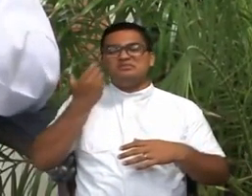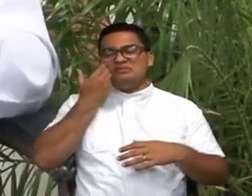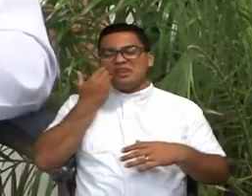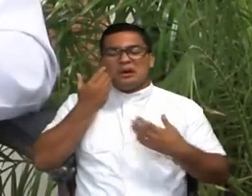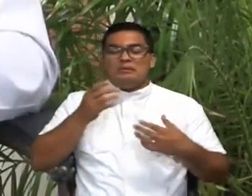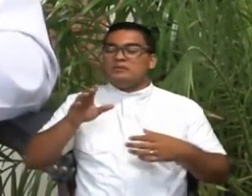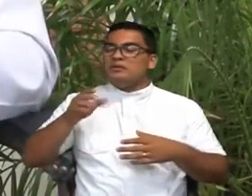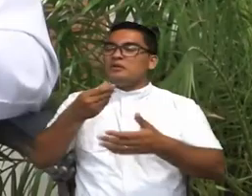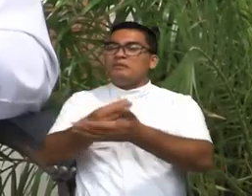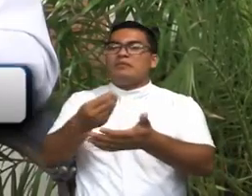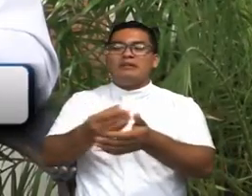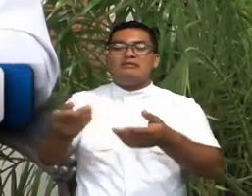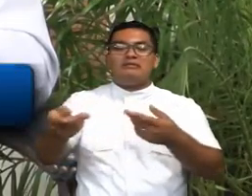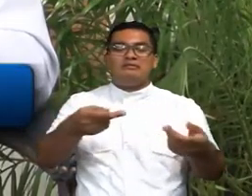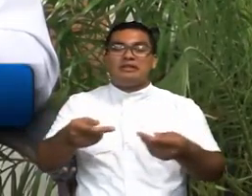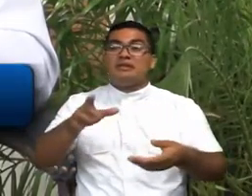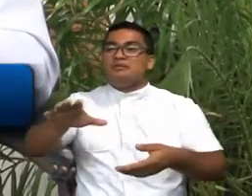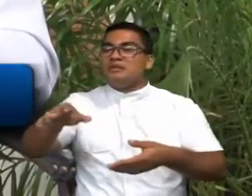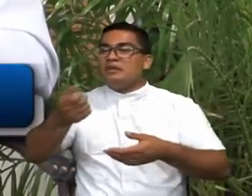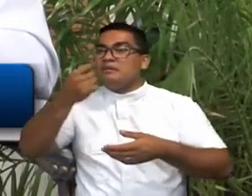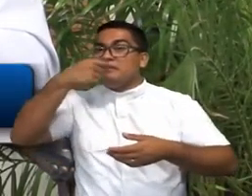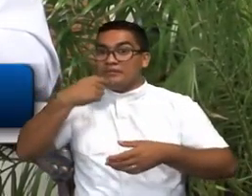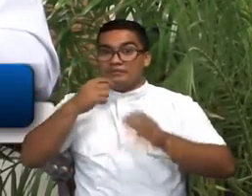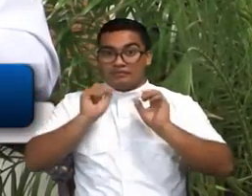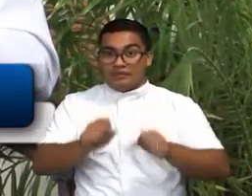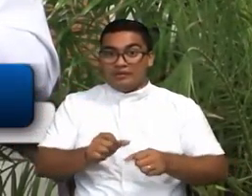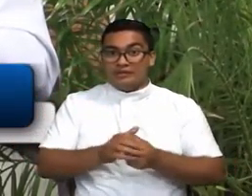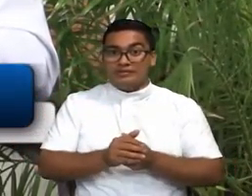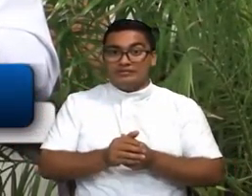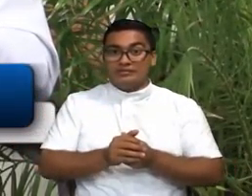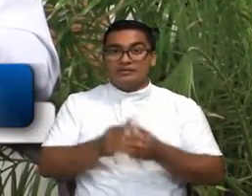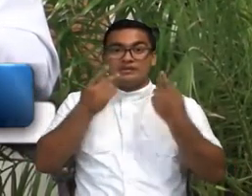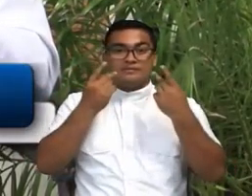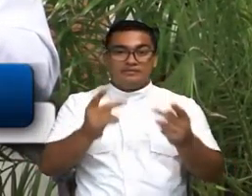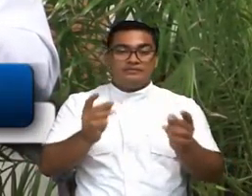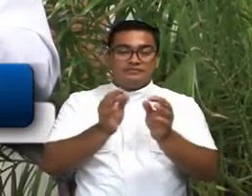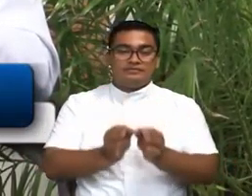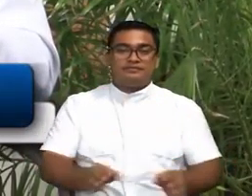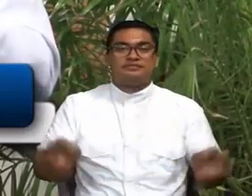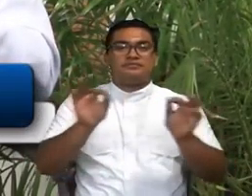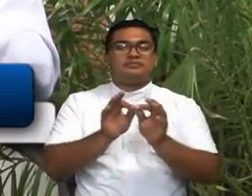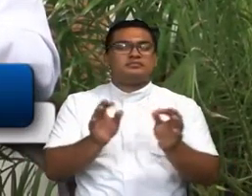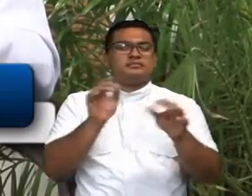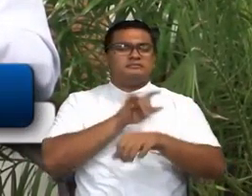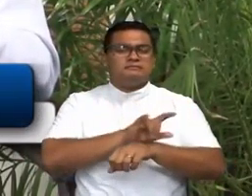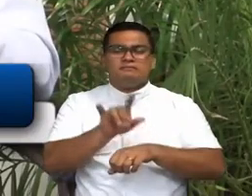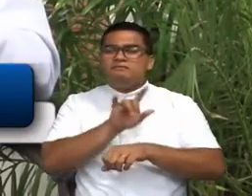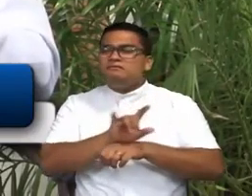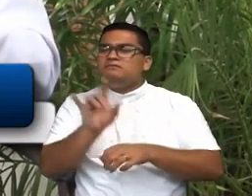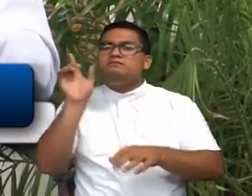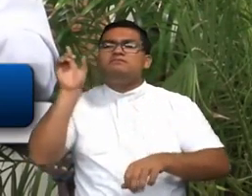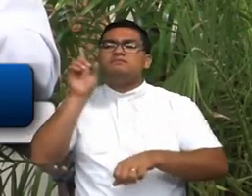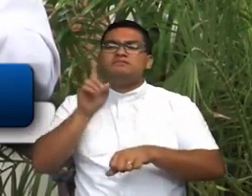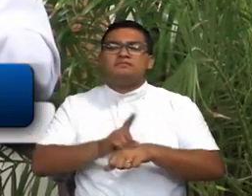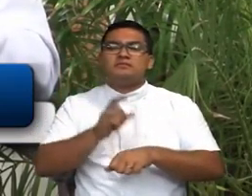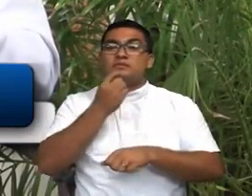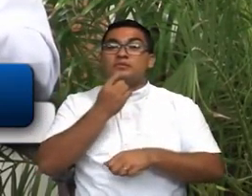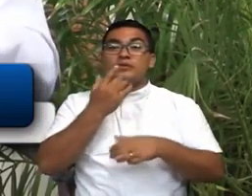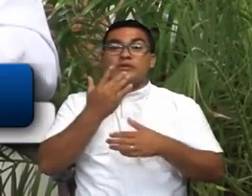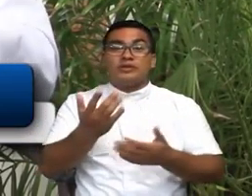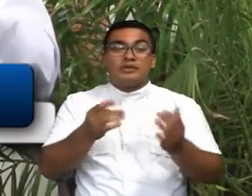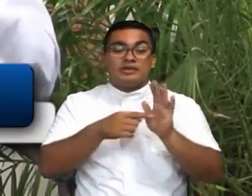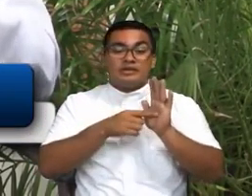mamá es bastante automedicada, pero sí siempre hay que buscar lo que es al médico, porque no es por